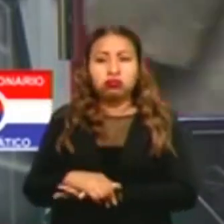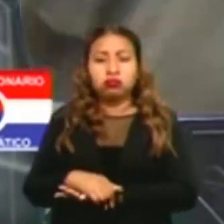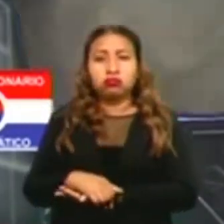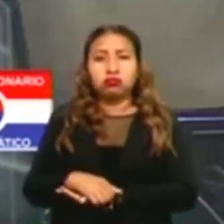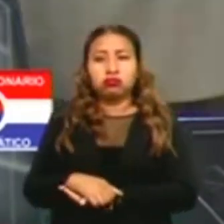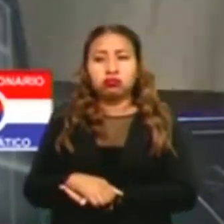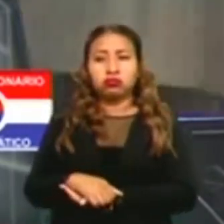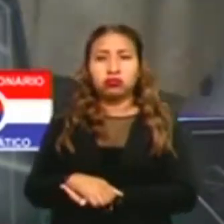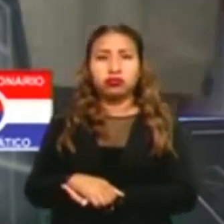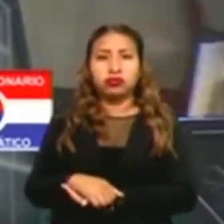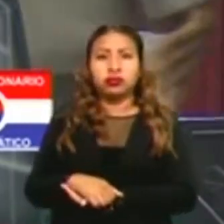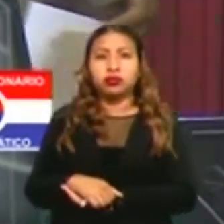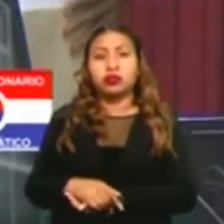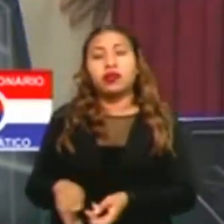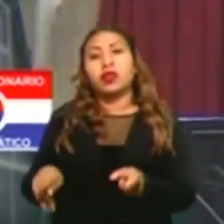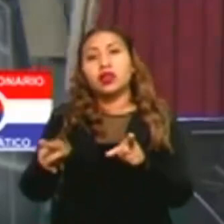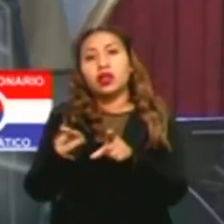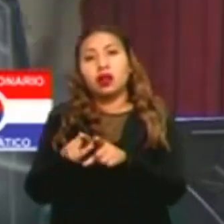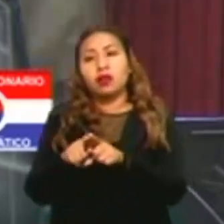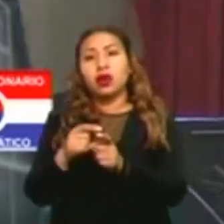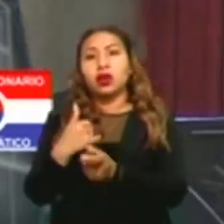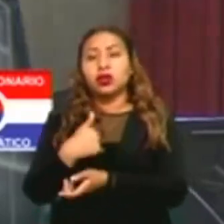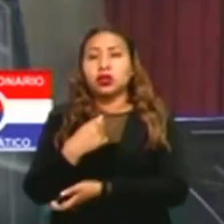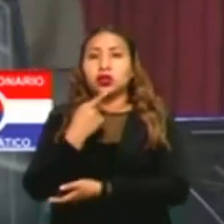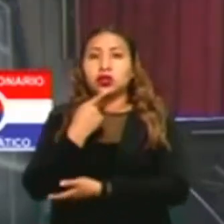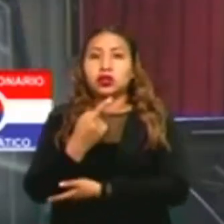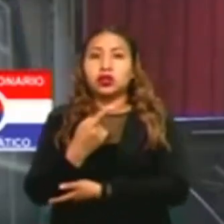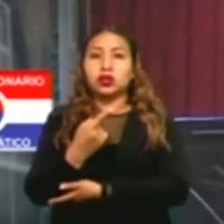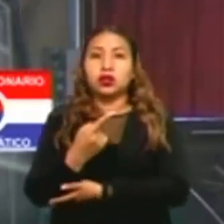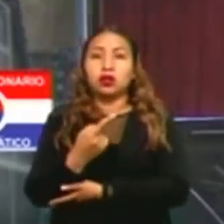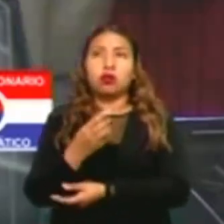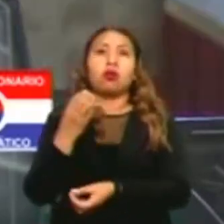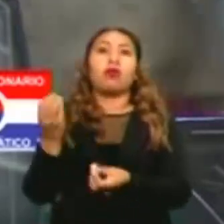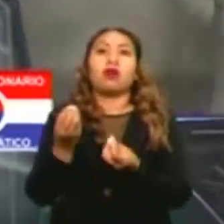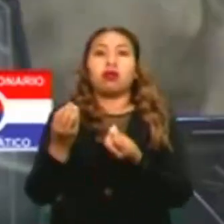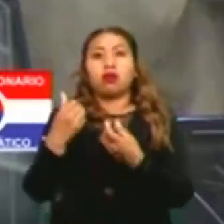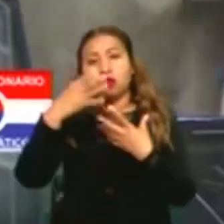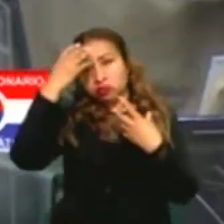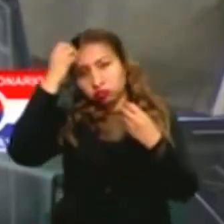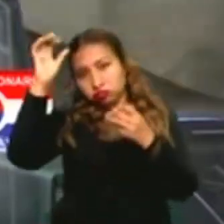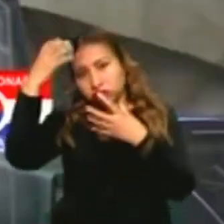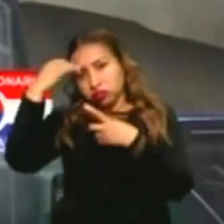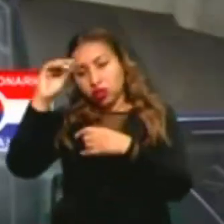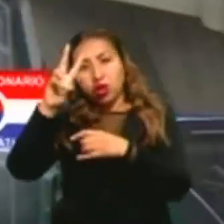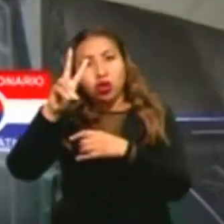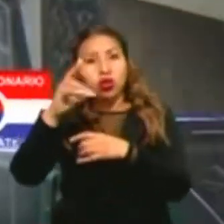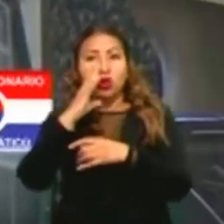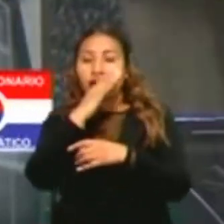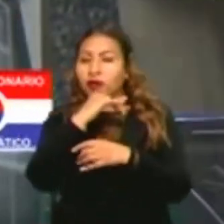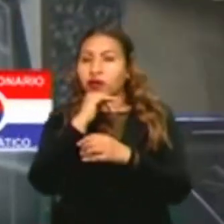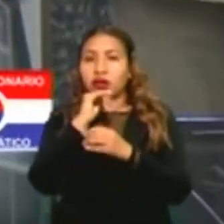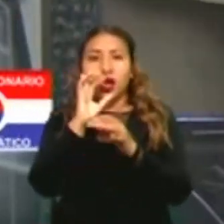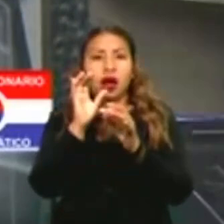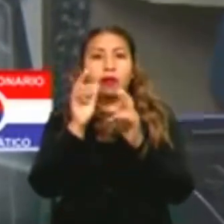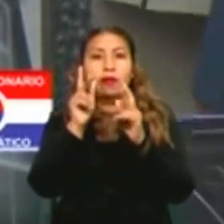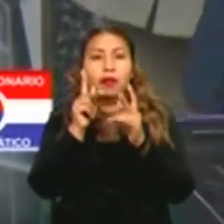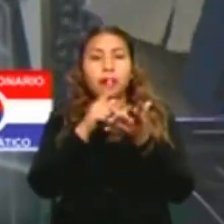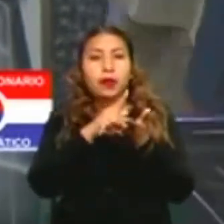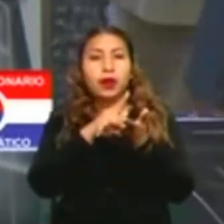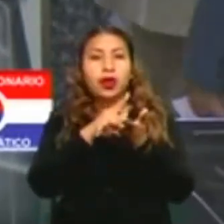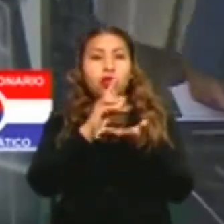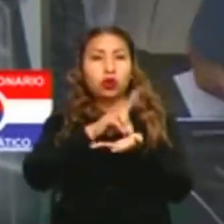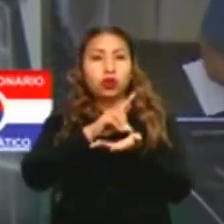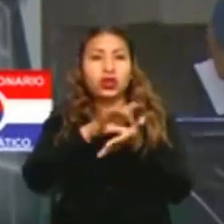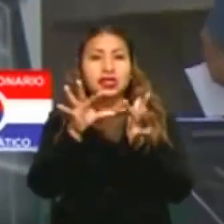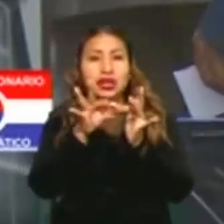esta atención médica y sobre todo lo vimos mucho en pandemia. No tenían especialistas, no había medicamentos